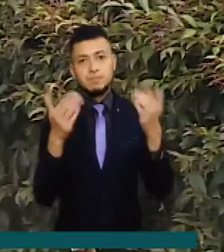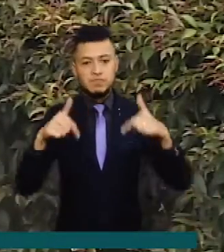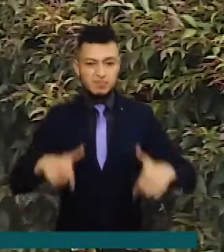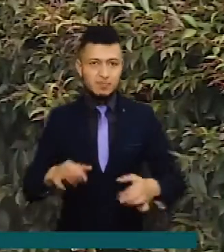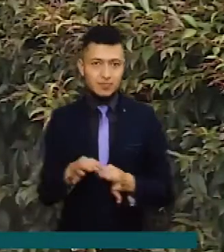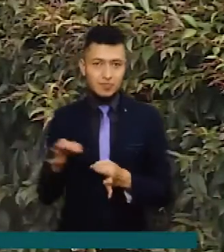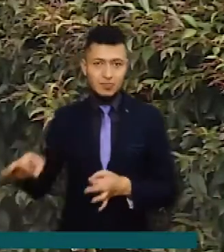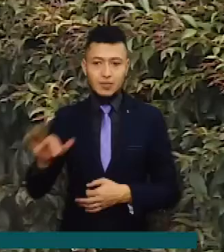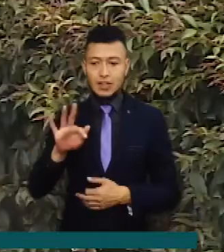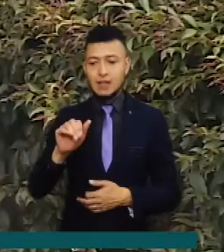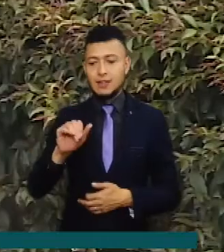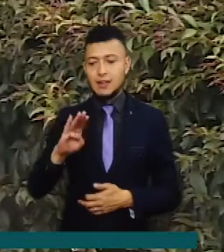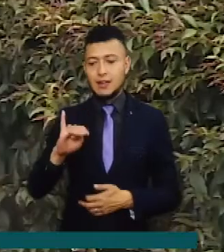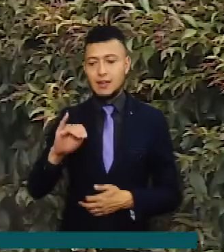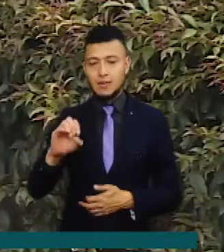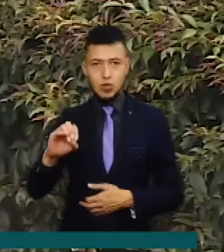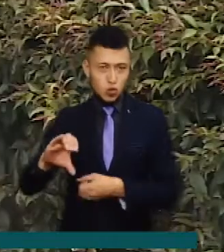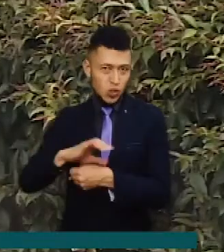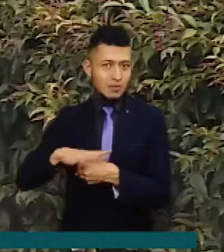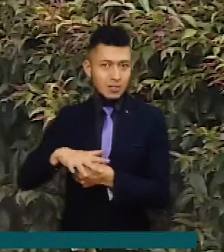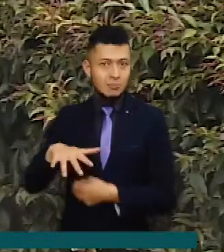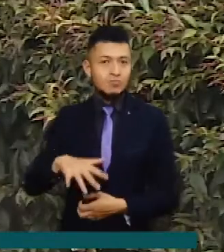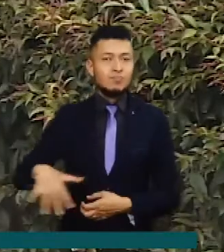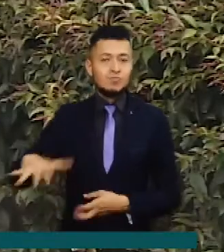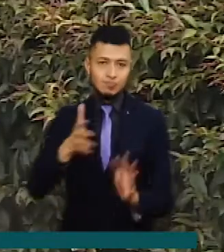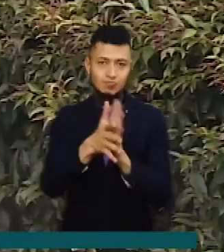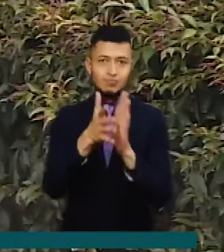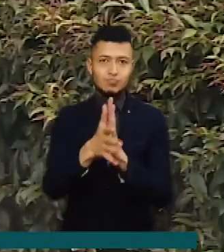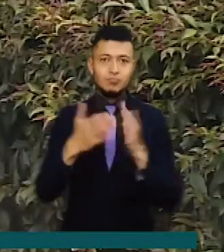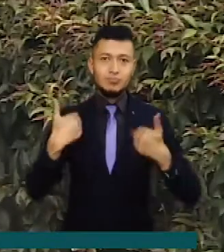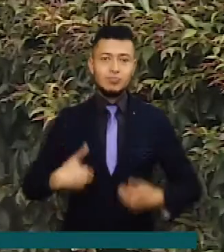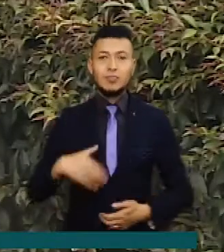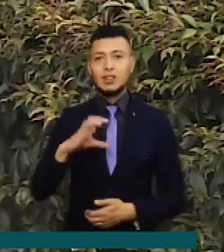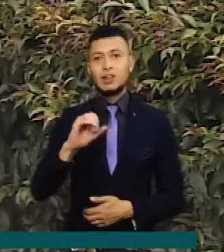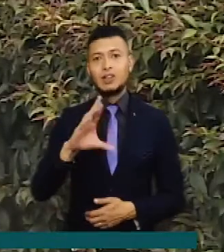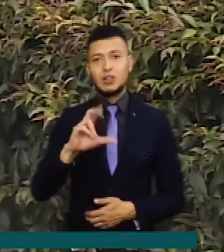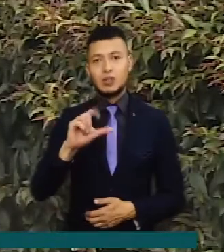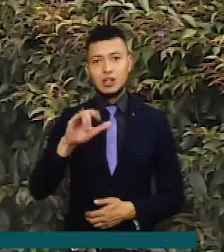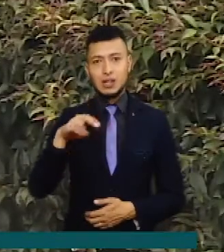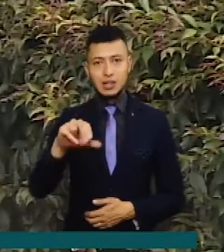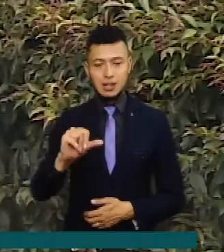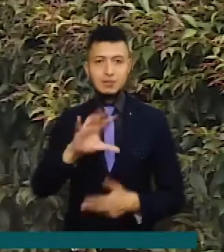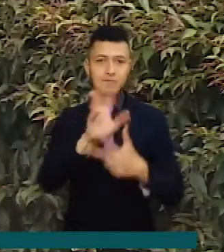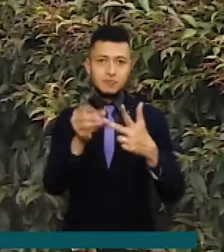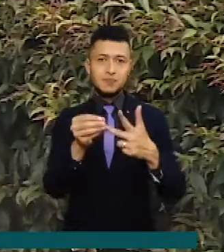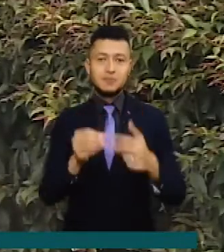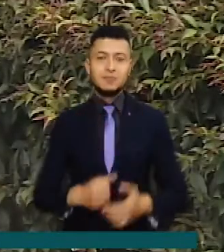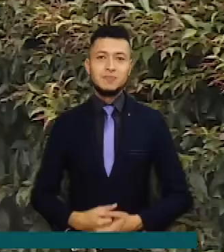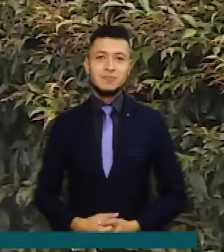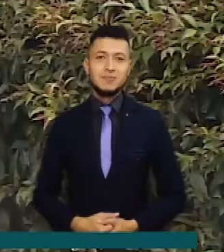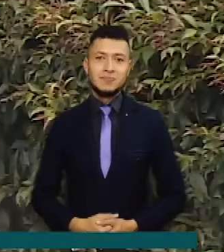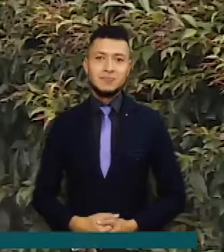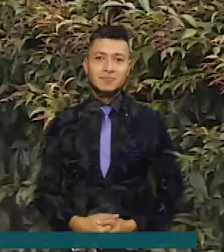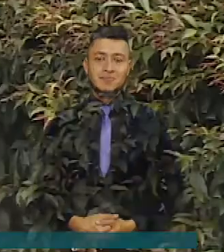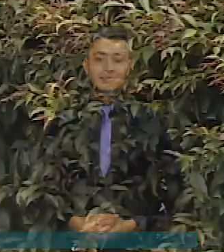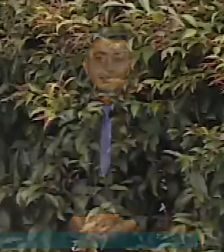contribuir con la reactivación económica del departamento desde el municipio de tavío en cundinamarca informó carolina escandón para